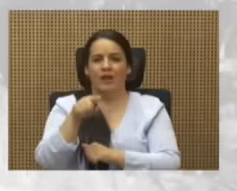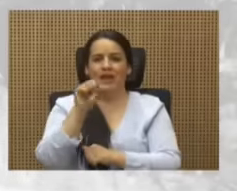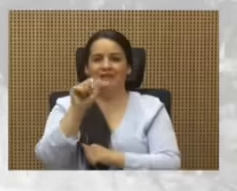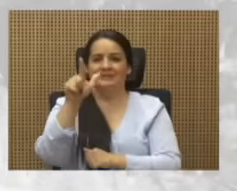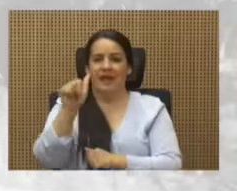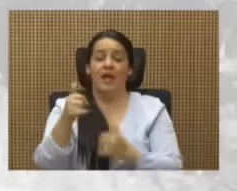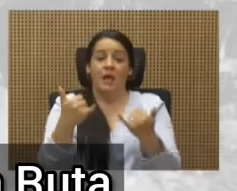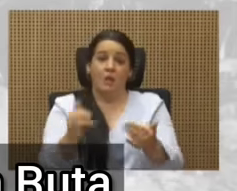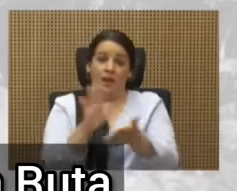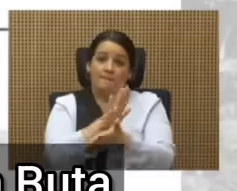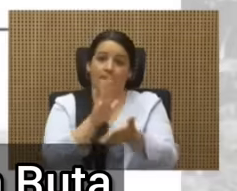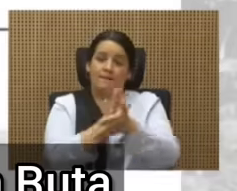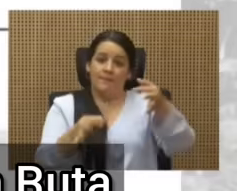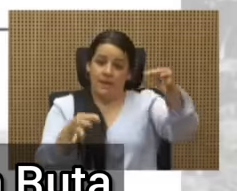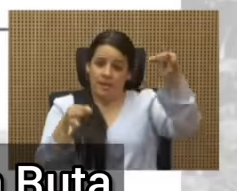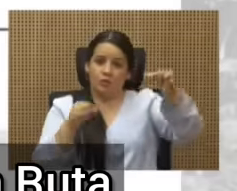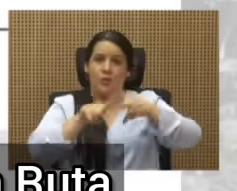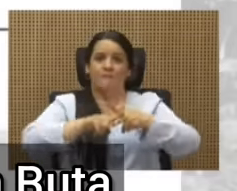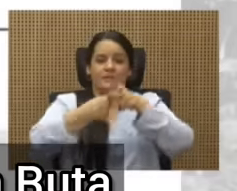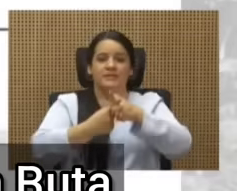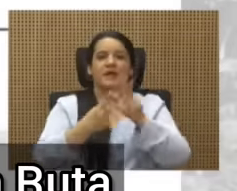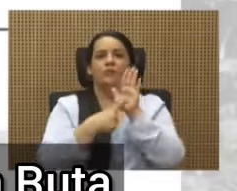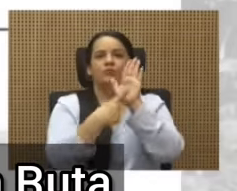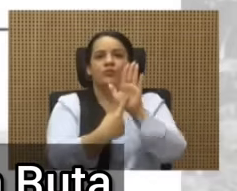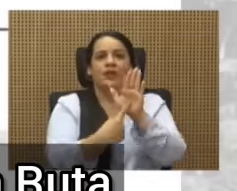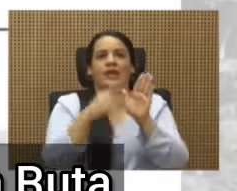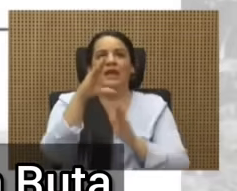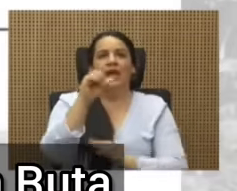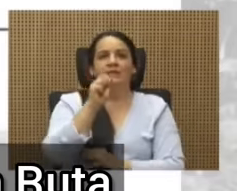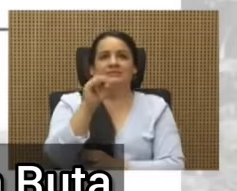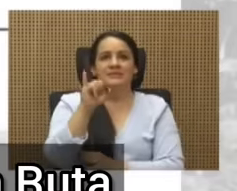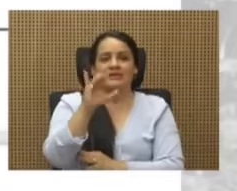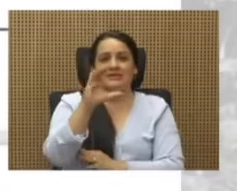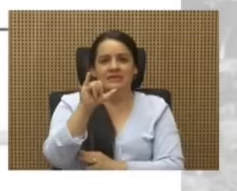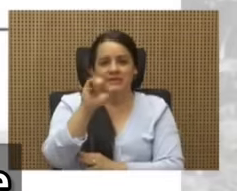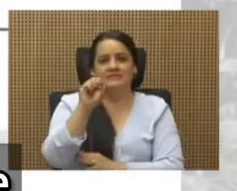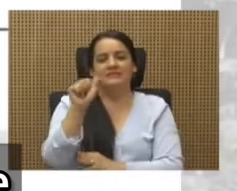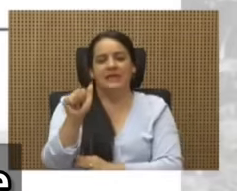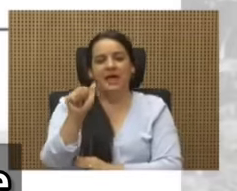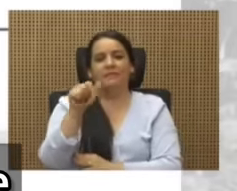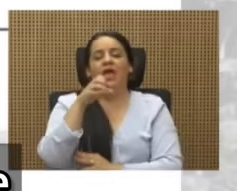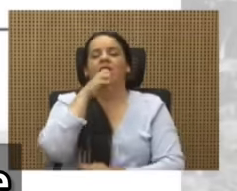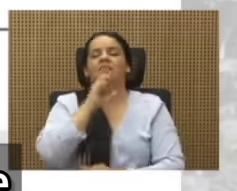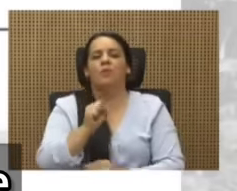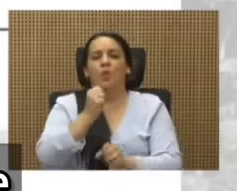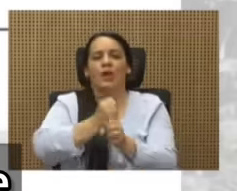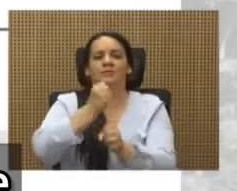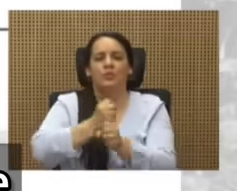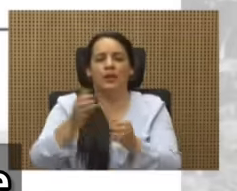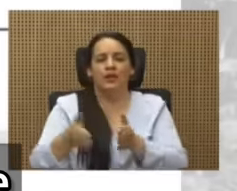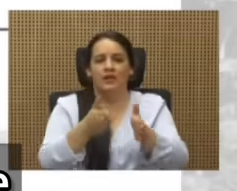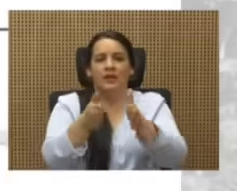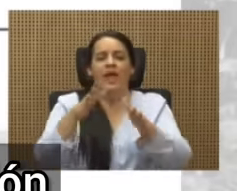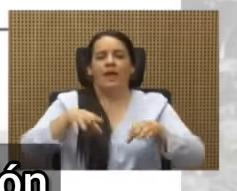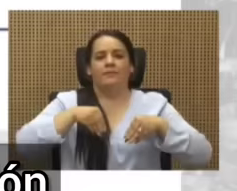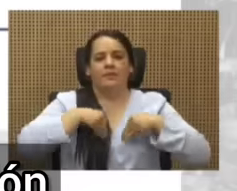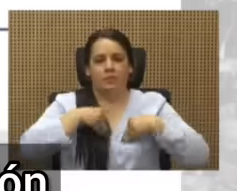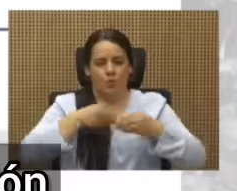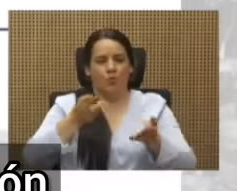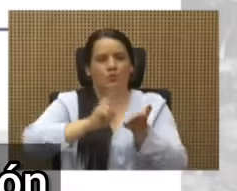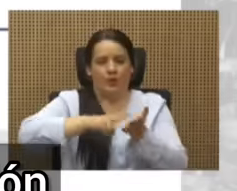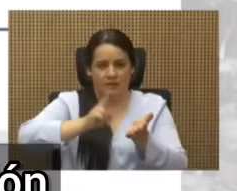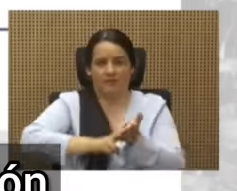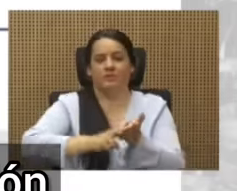hablar. Efectivamente, Casisa, antigua gestora de la ruta, admitió que contrataron los servicios de la